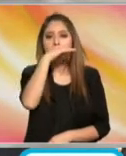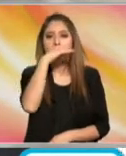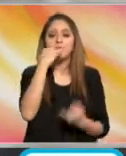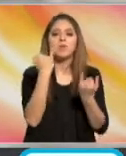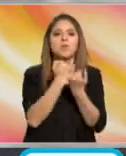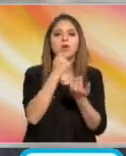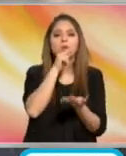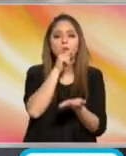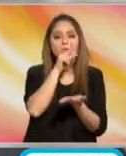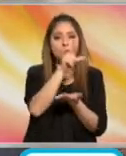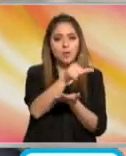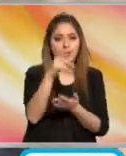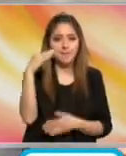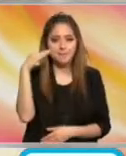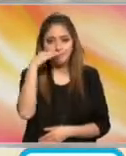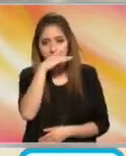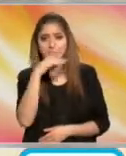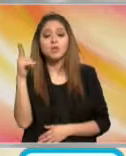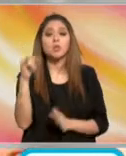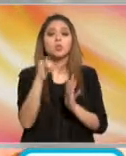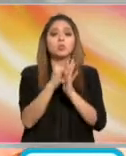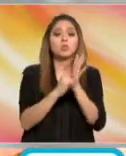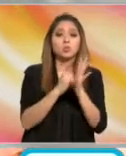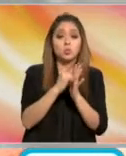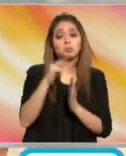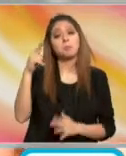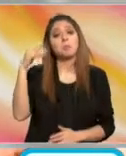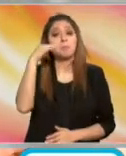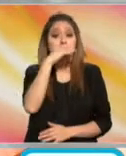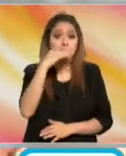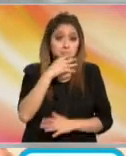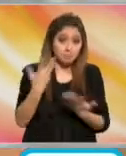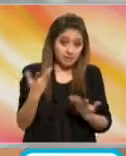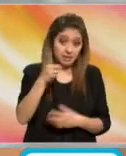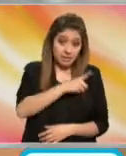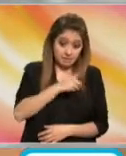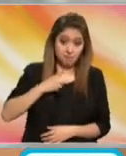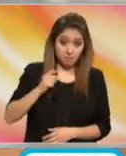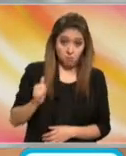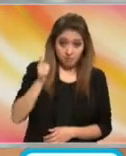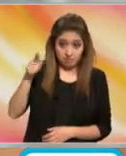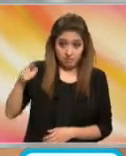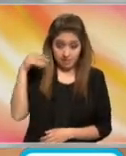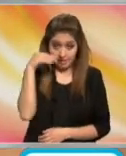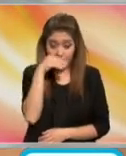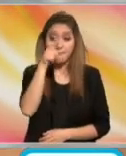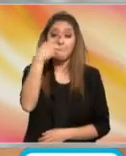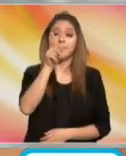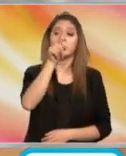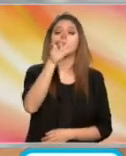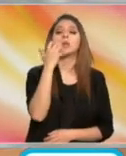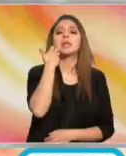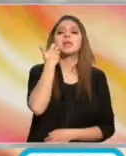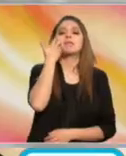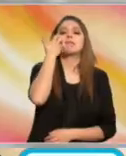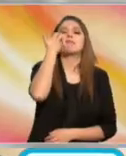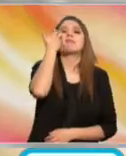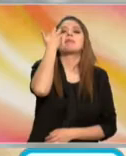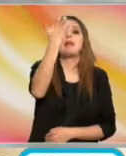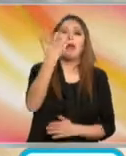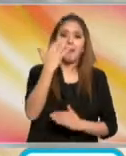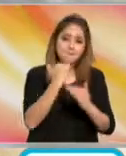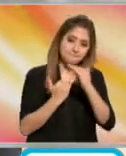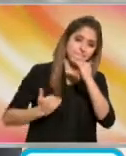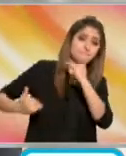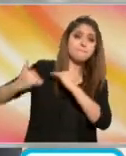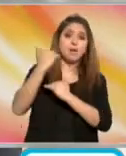en YouTube No, también está es gratuito. buenísimo, Entonces, ¿no? hay que Claro. aprovechar eso. Ahora, si tú ya quieres crecer y quieres utilizar, tener ya tu